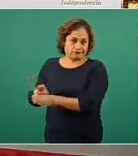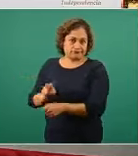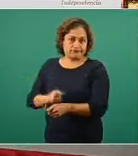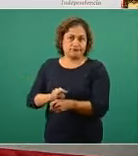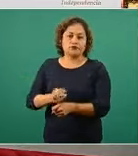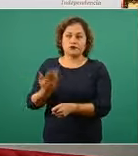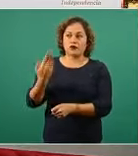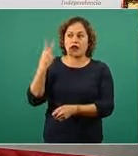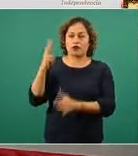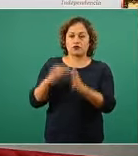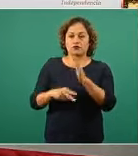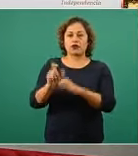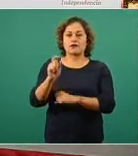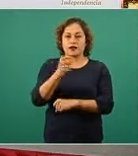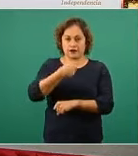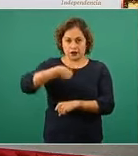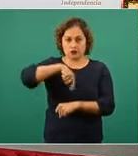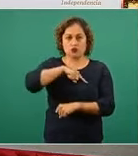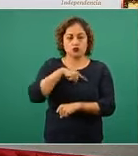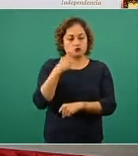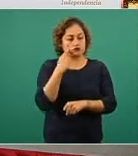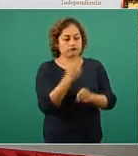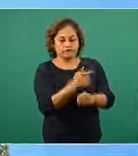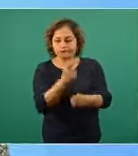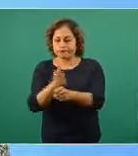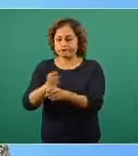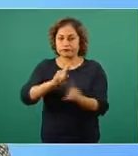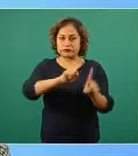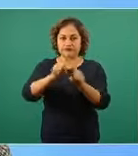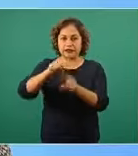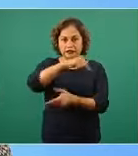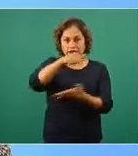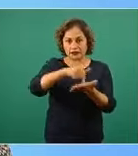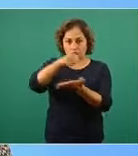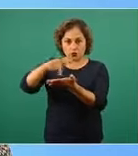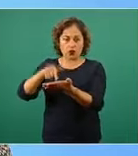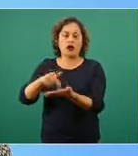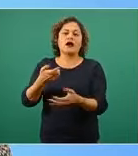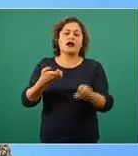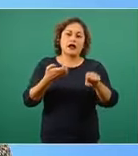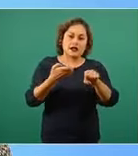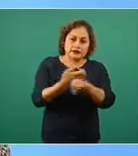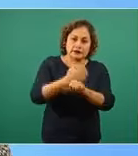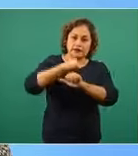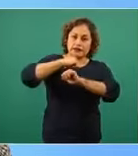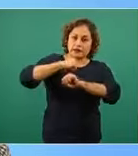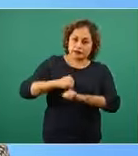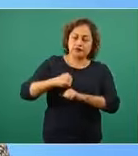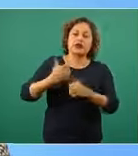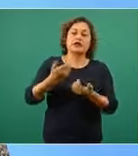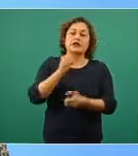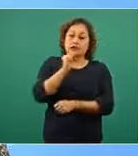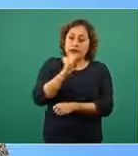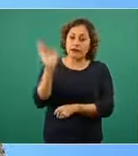operativos en coordinación con las autoridades locales, es decir, la Secretaría de Salud